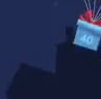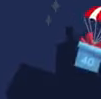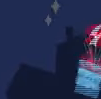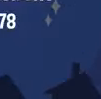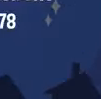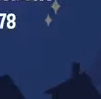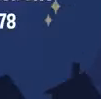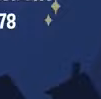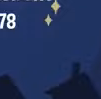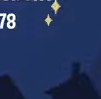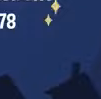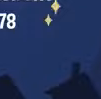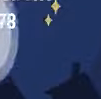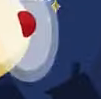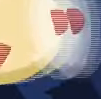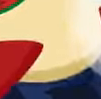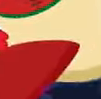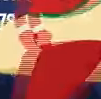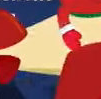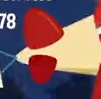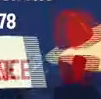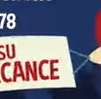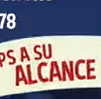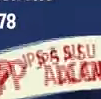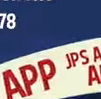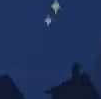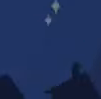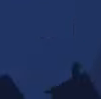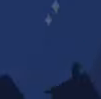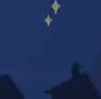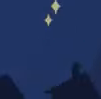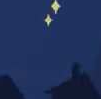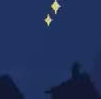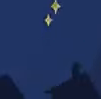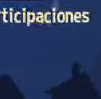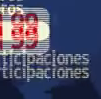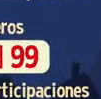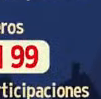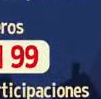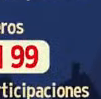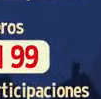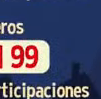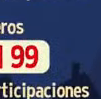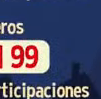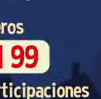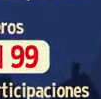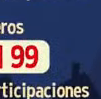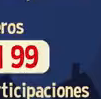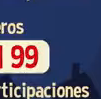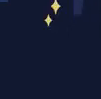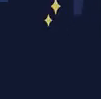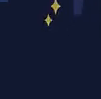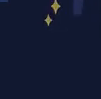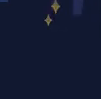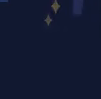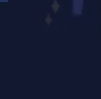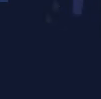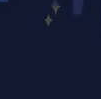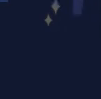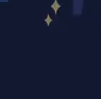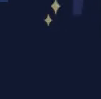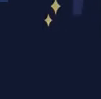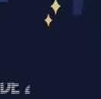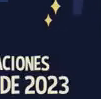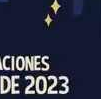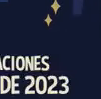Activa dos fracciones del Gordo Navideño en la AJPS a su alcance para participar en los sorteos semanales de 100 enteros del